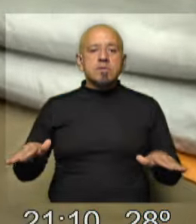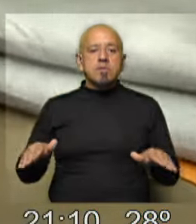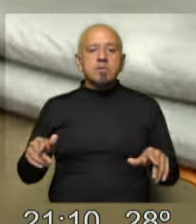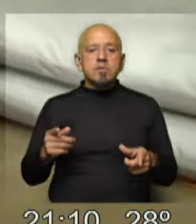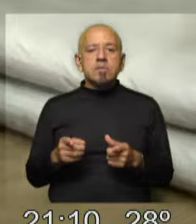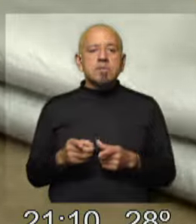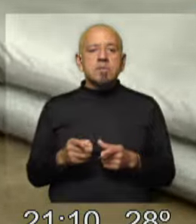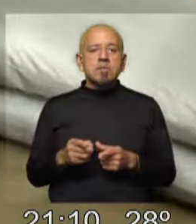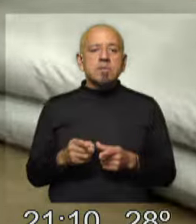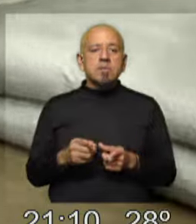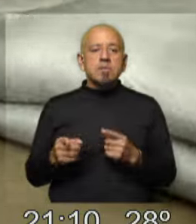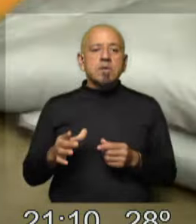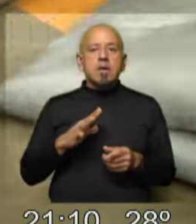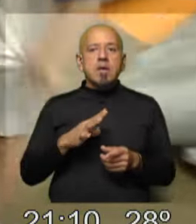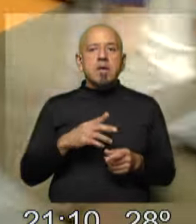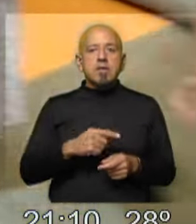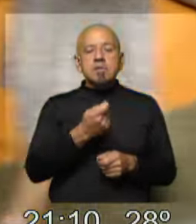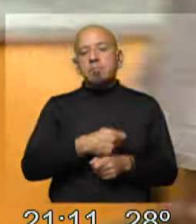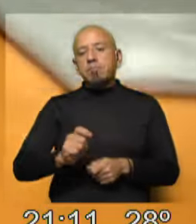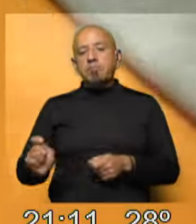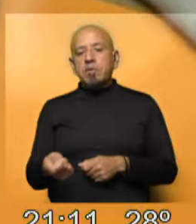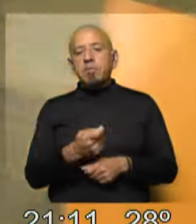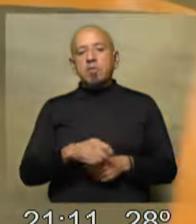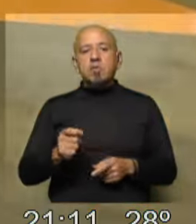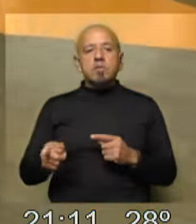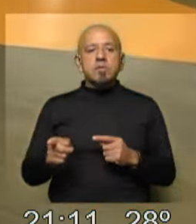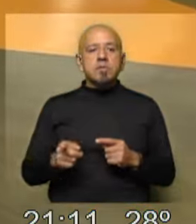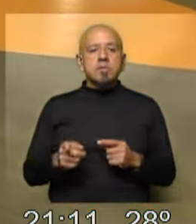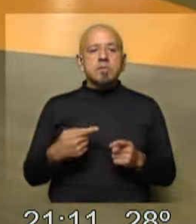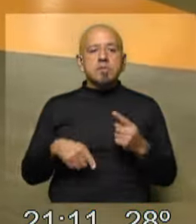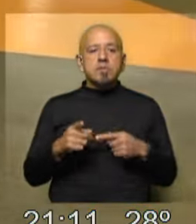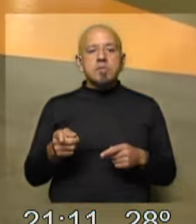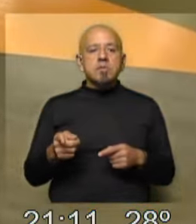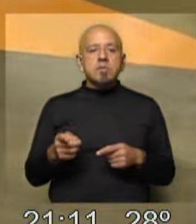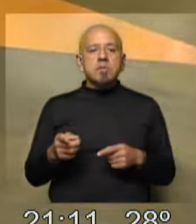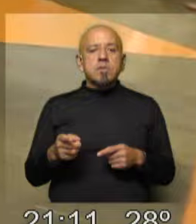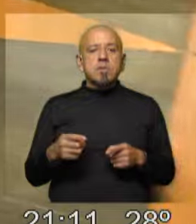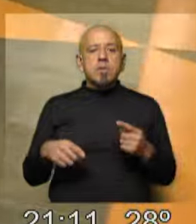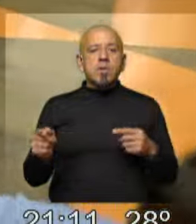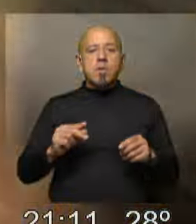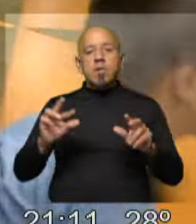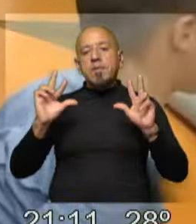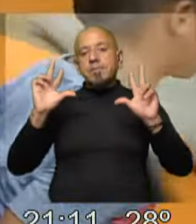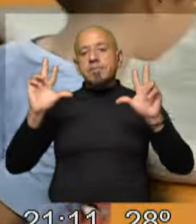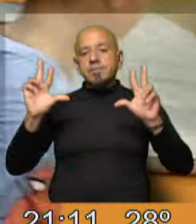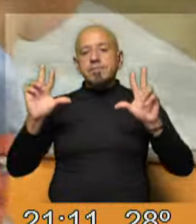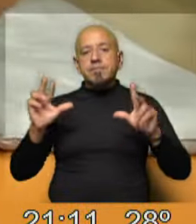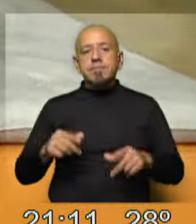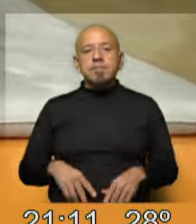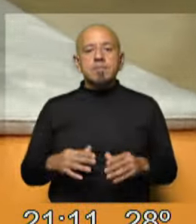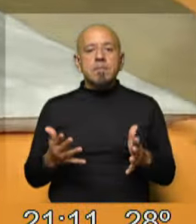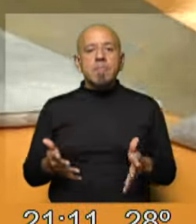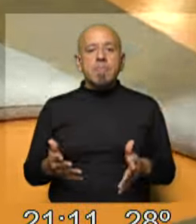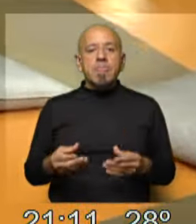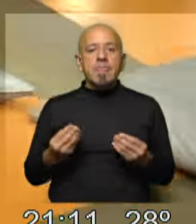piso hay ping pong yo le estaba preguntando al principio veíamos las canchas de vley eh Y le preguntaba un poco